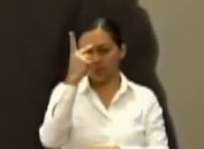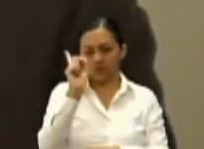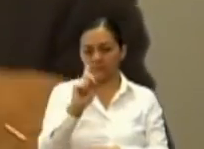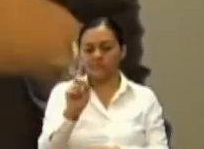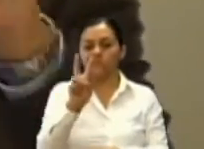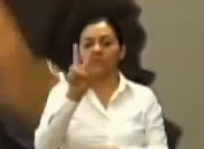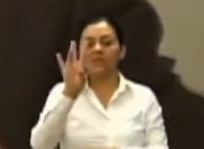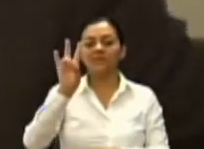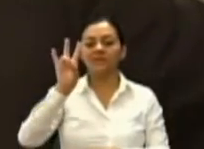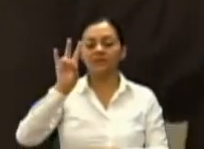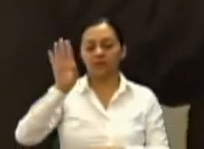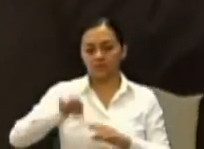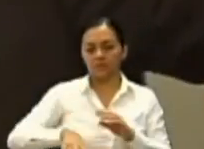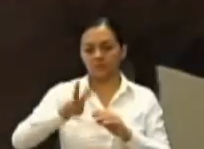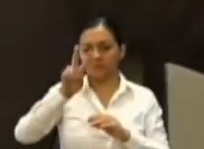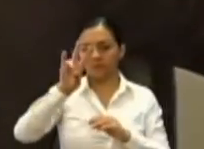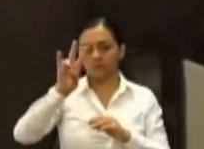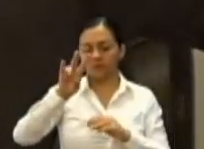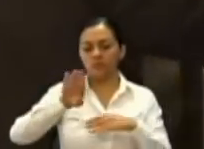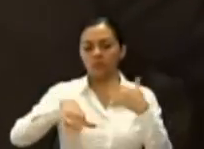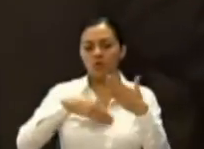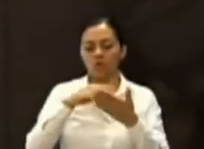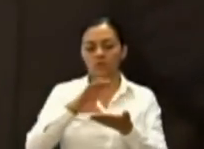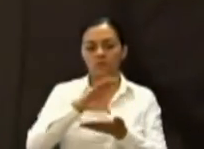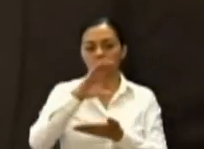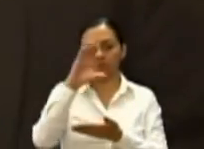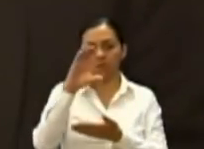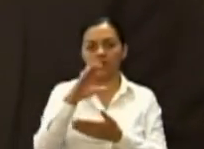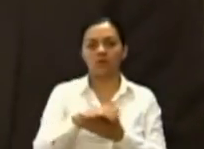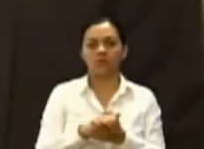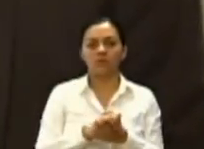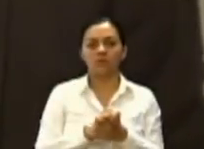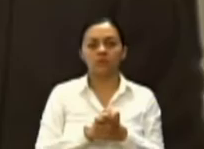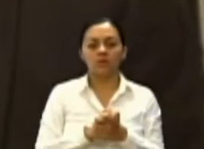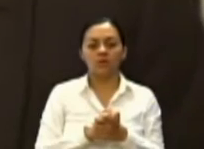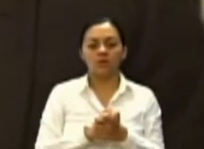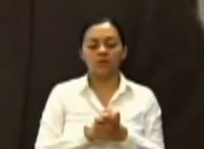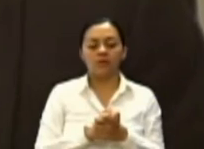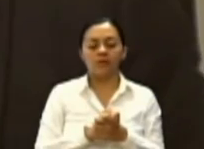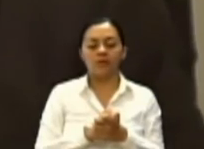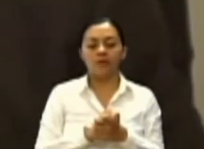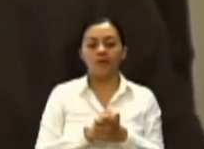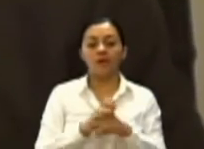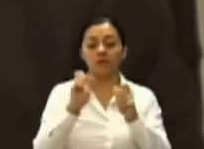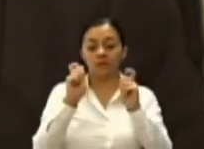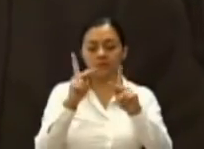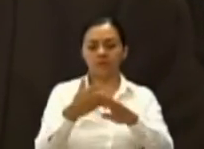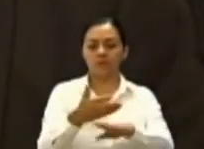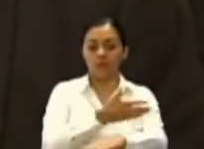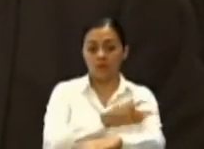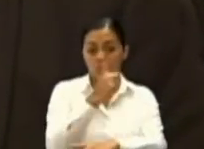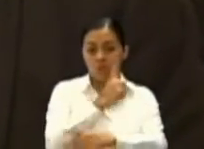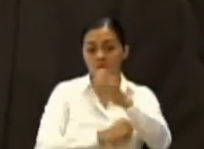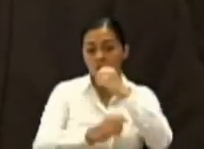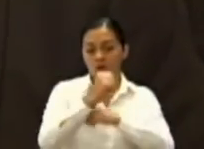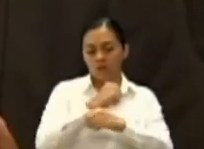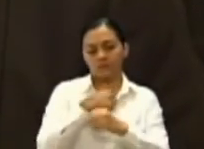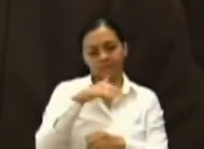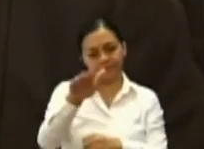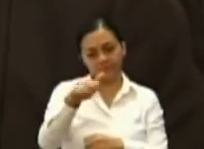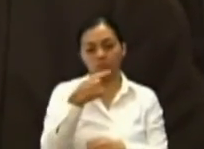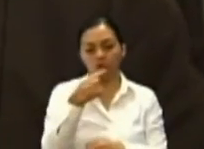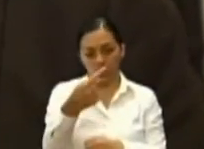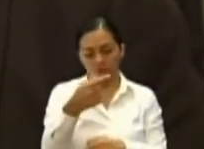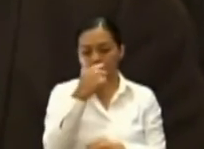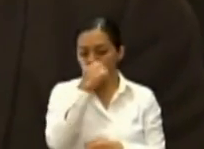colegio montúfar mejía vicente rocafuerte guayaquil etcétera mire yo yo advertí el país hace más de un año de esto no sé si lo